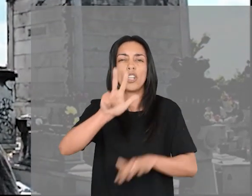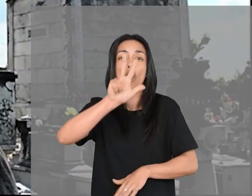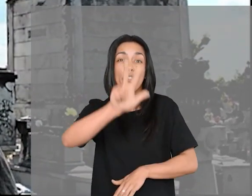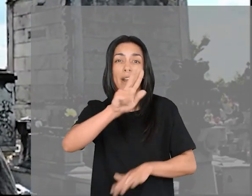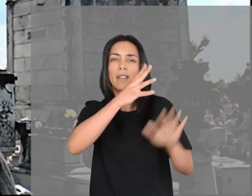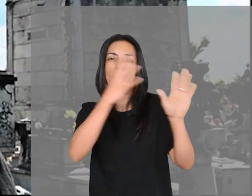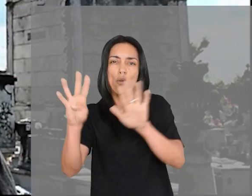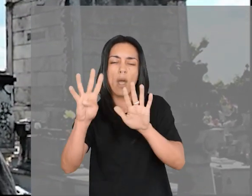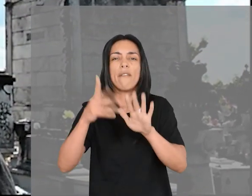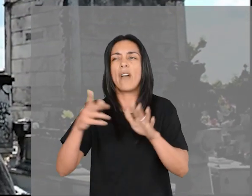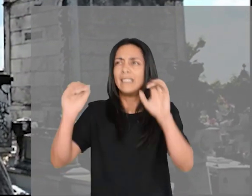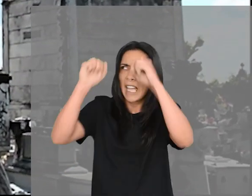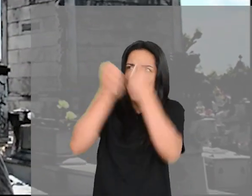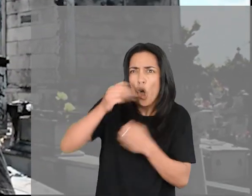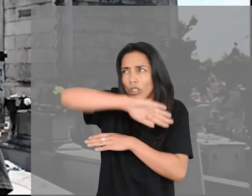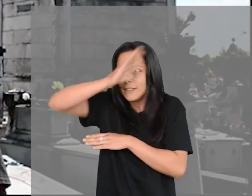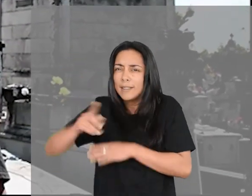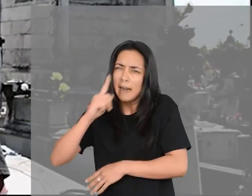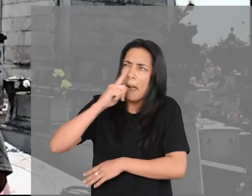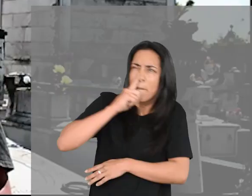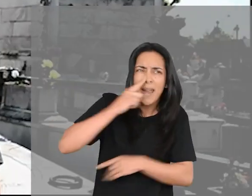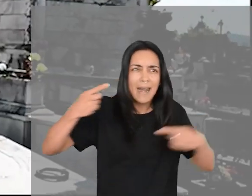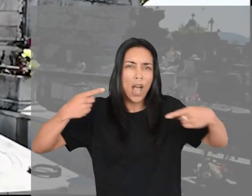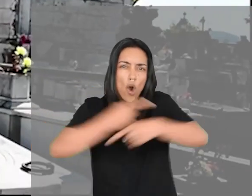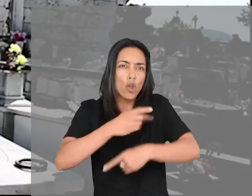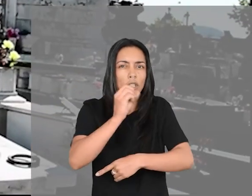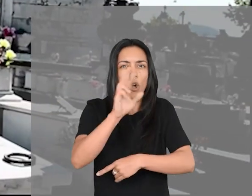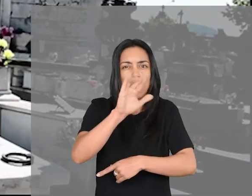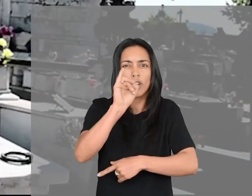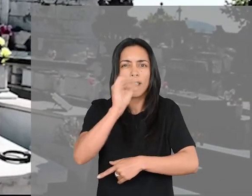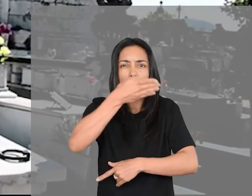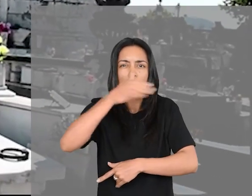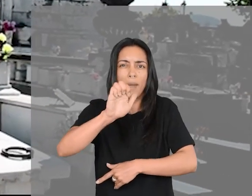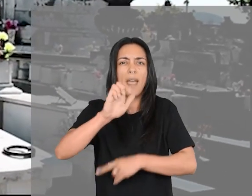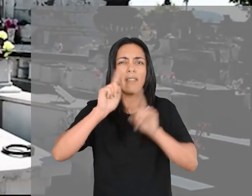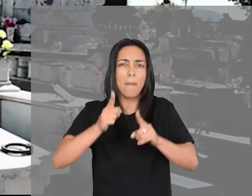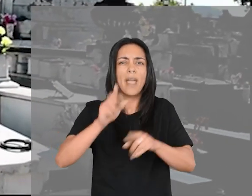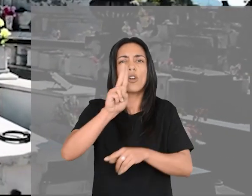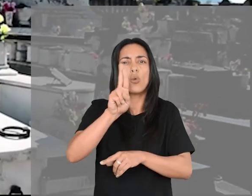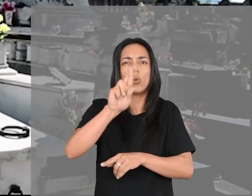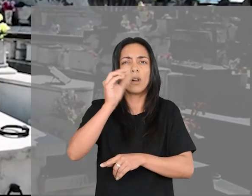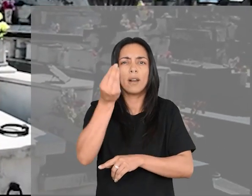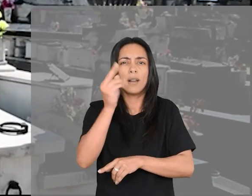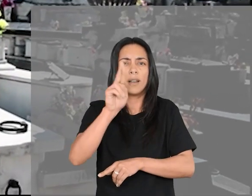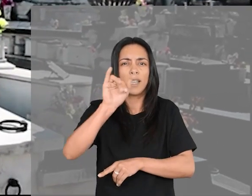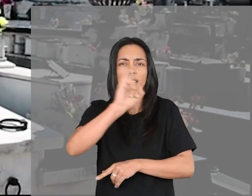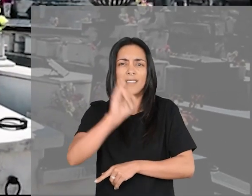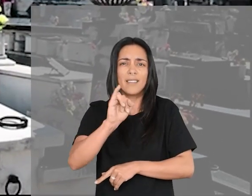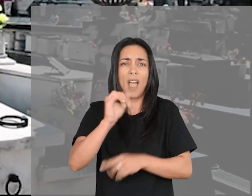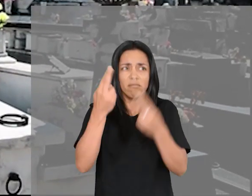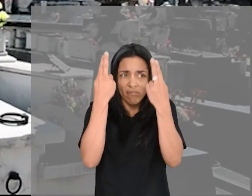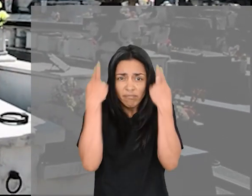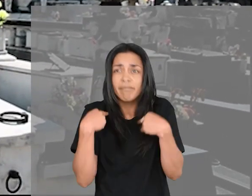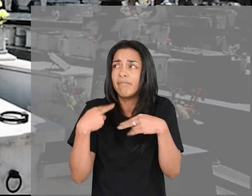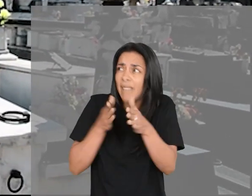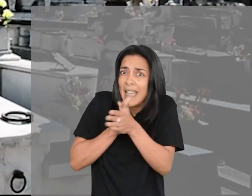Minas, hostigando a las fuerzas de Oribe y Urquiza. Aunque se rindió temporalmente a Urquiza, huyó con 160 hombres poco después.